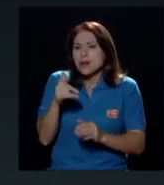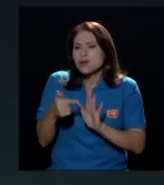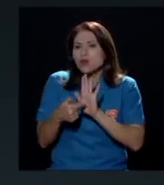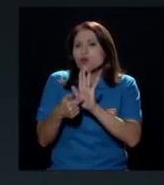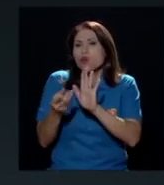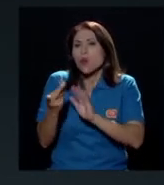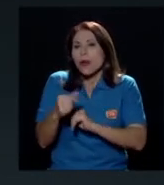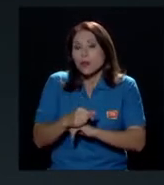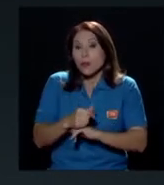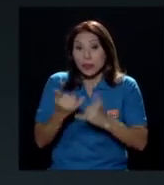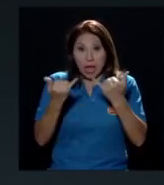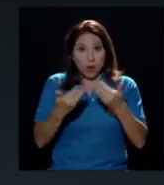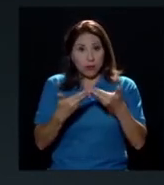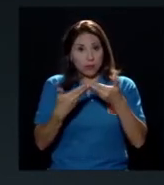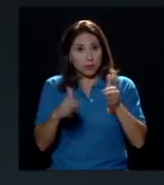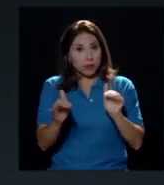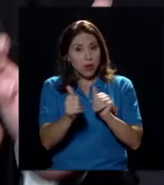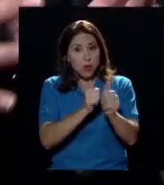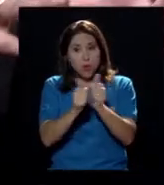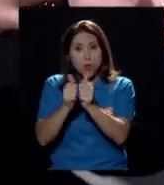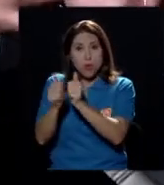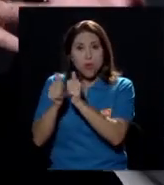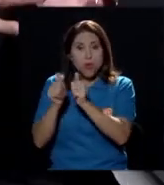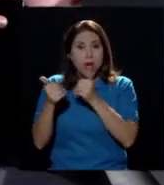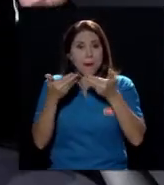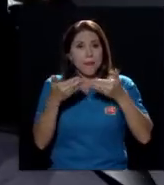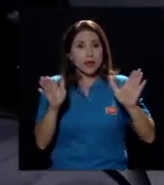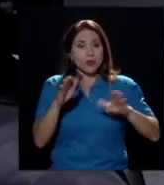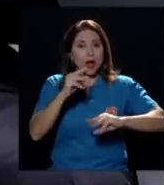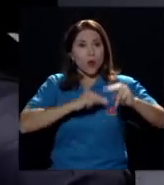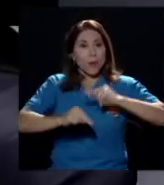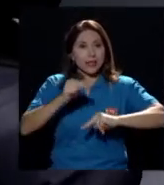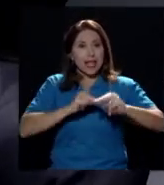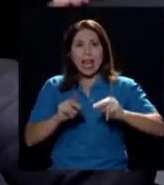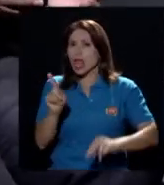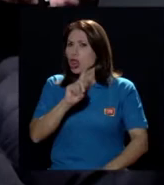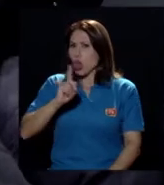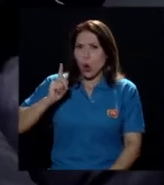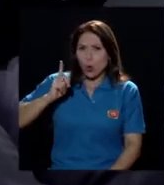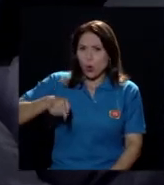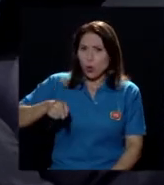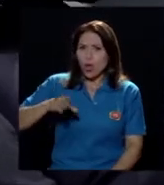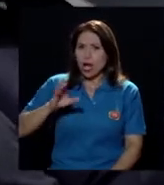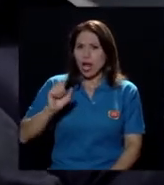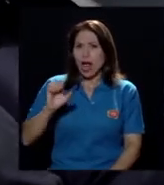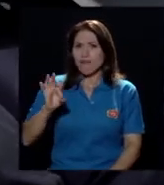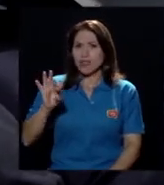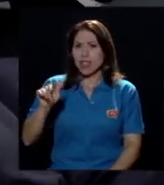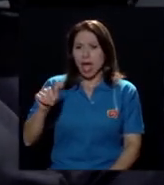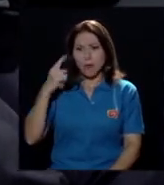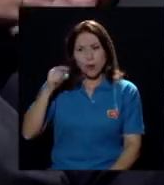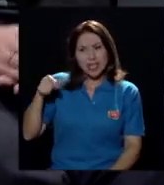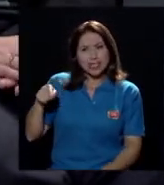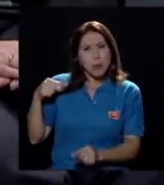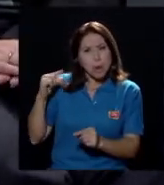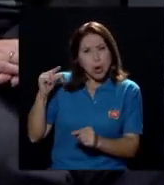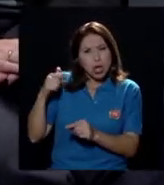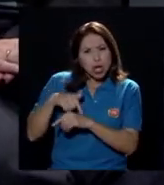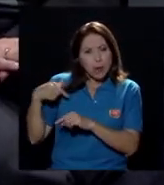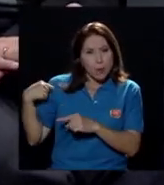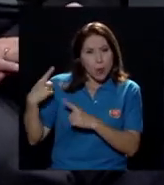La apertura comercial, no necesariamente el CAFTA, de nuevo ha pasado muy poco tiempo, pero sí la apertura